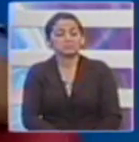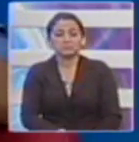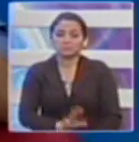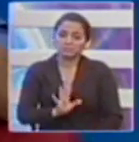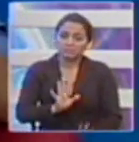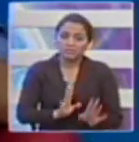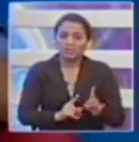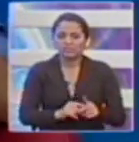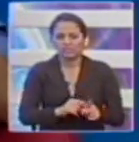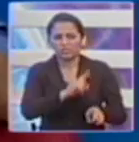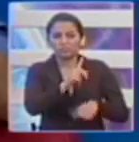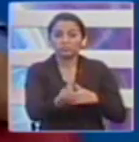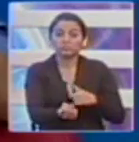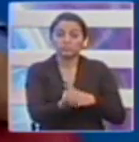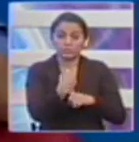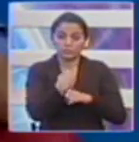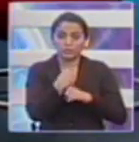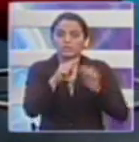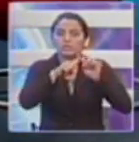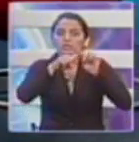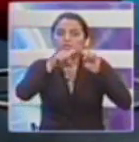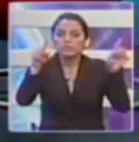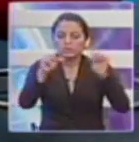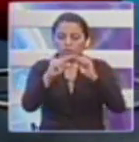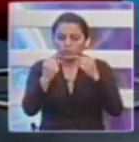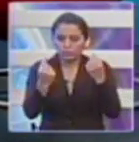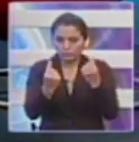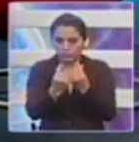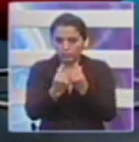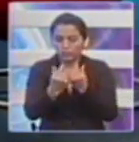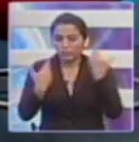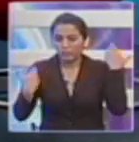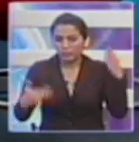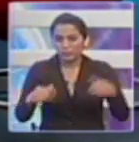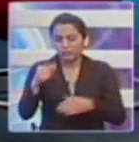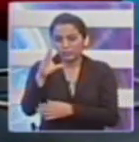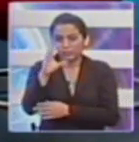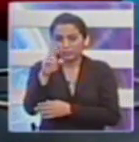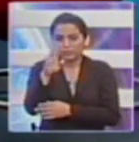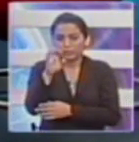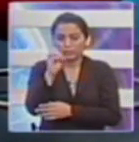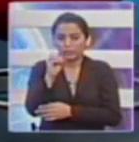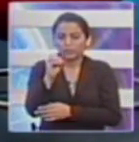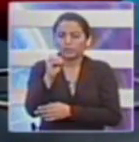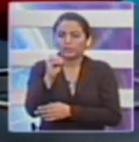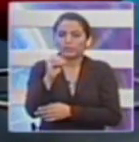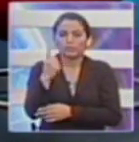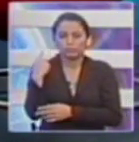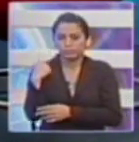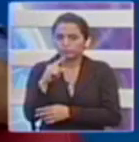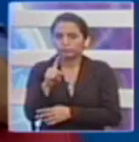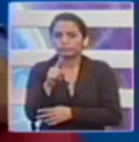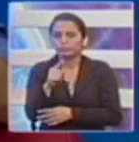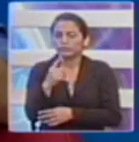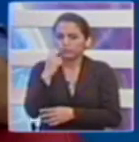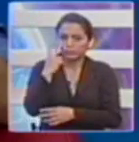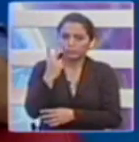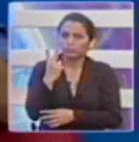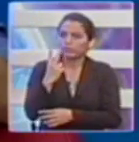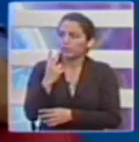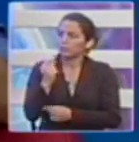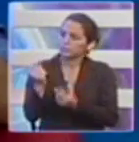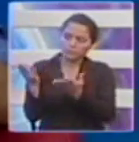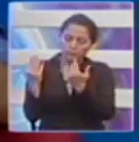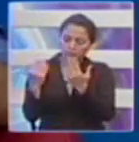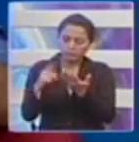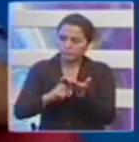llamaron. El caso del movimiento CREO, un migrante retornado nos hizo el nexo con César Monge e inmediatamente nos llamaron a reunión. Y